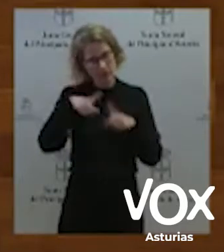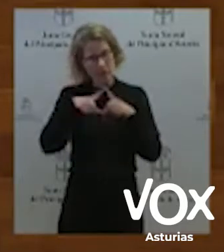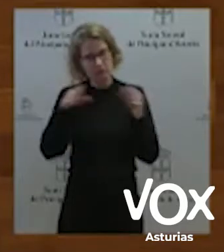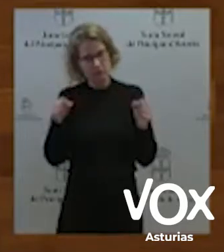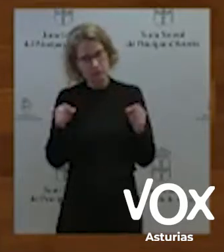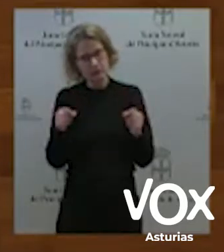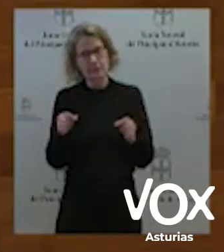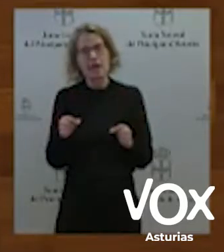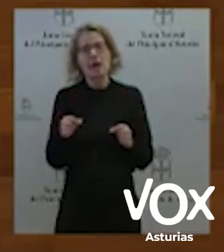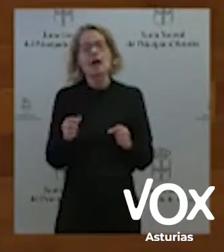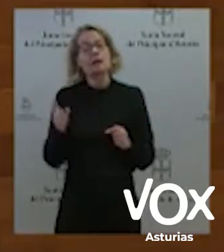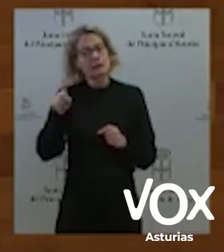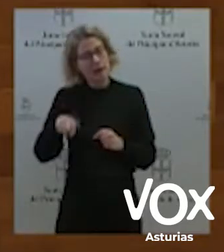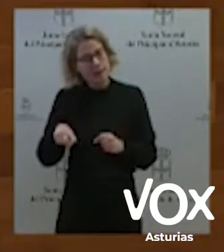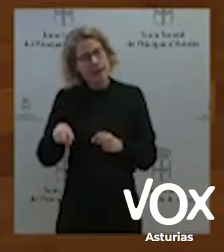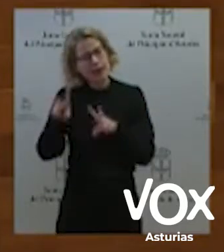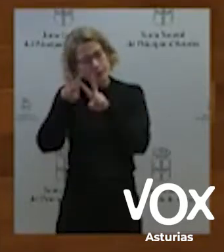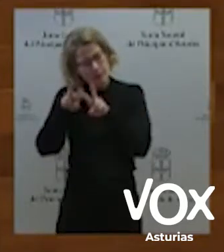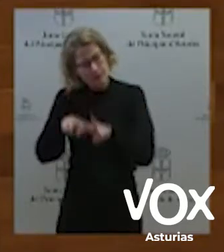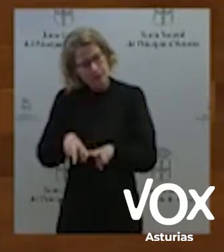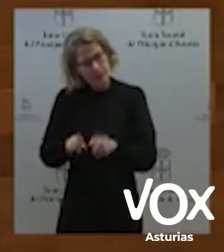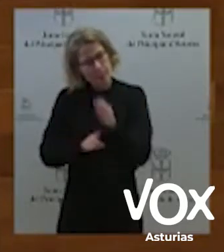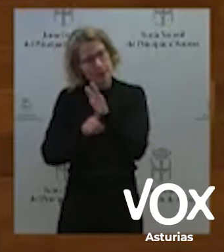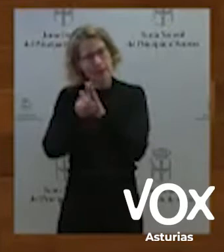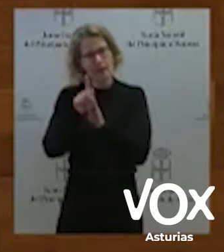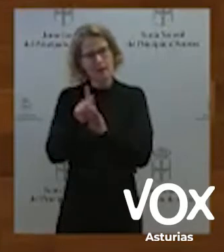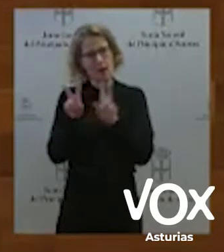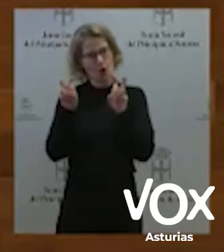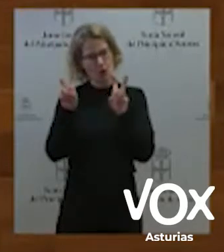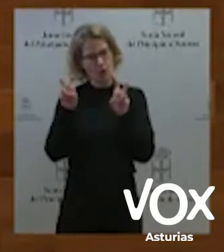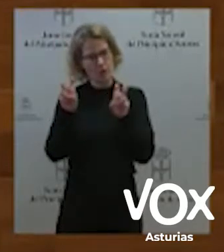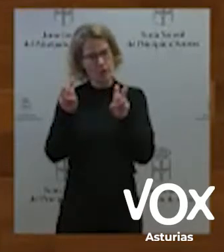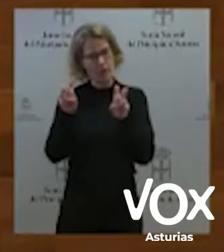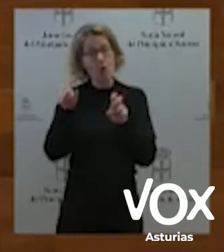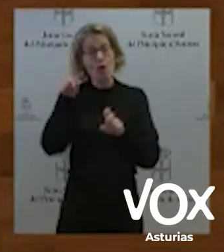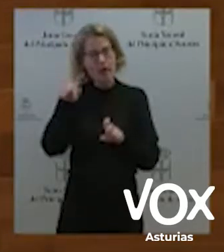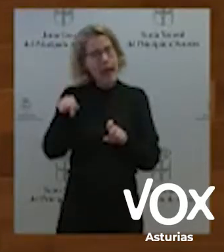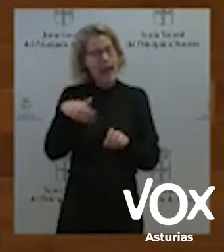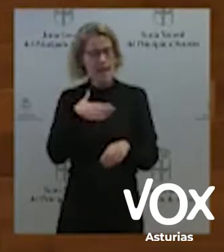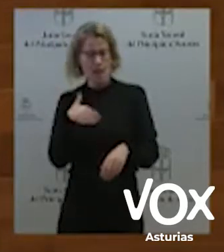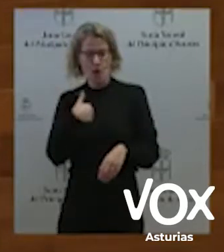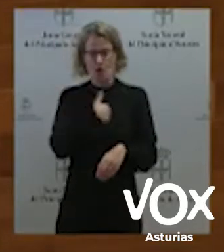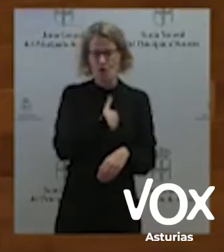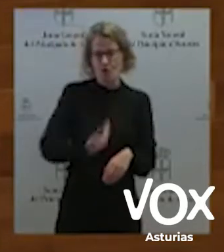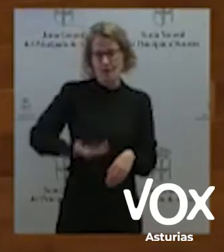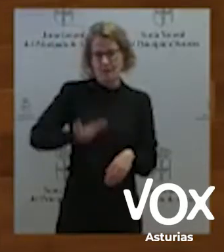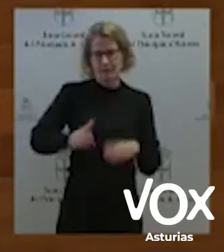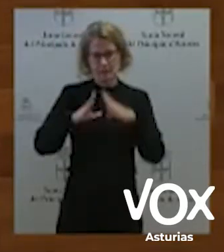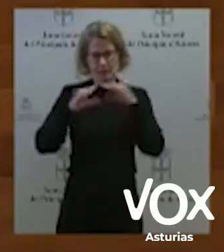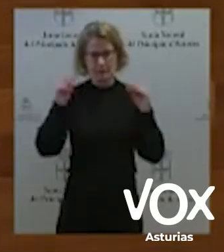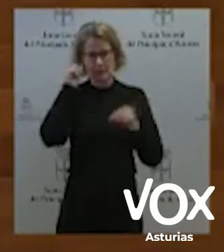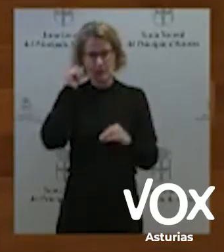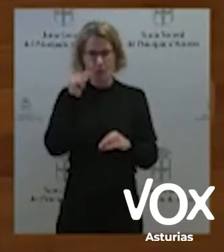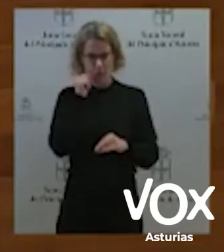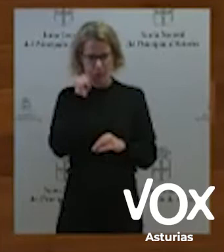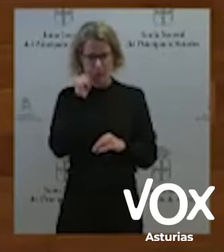e innovación, en la que la Universidad de Oviedo jugaría un papel esencial. Pero nunca podríamos converger con